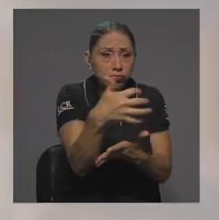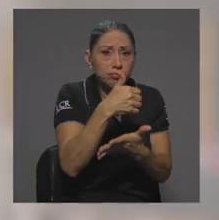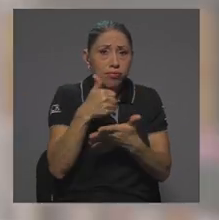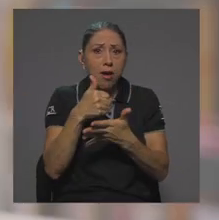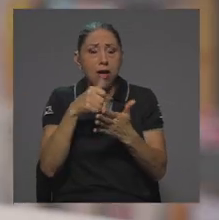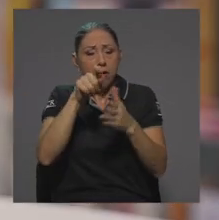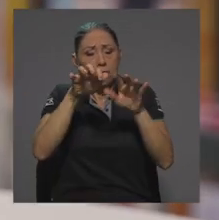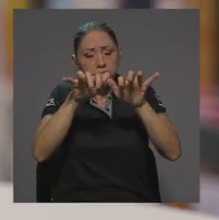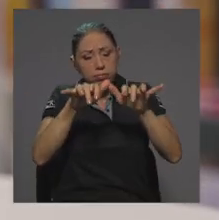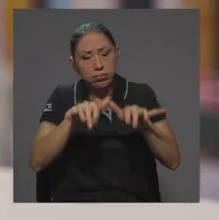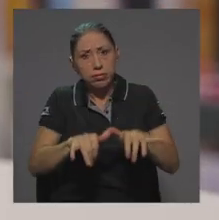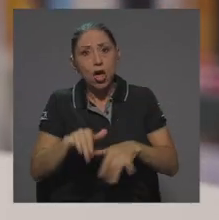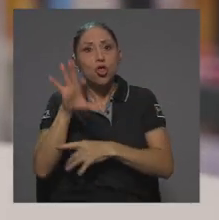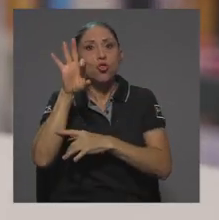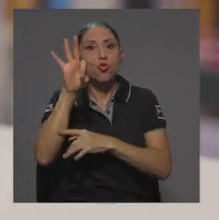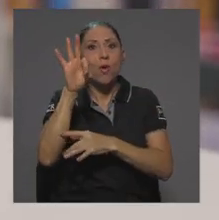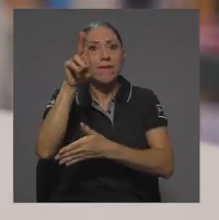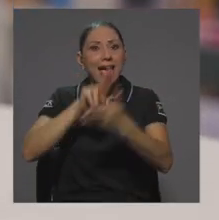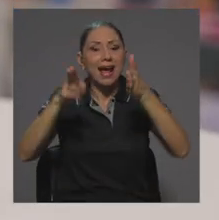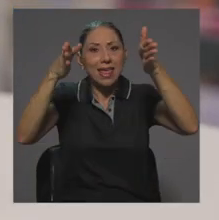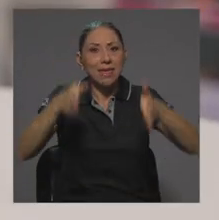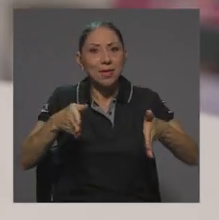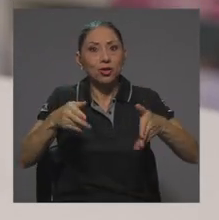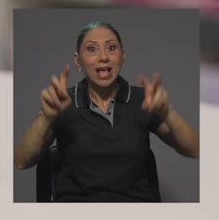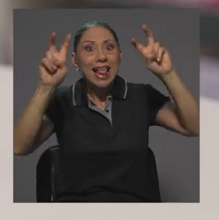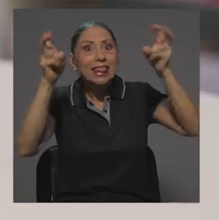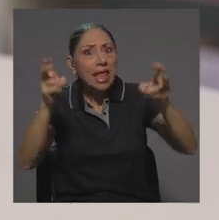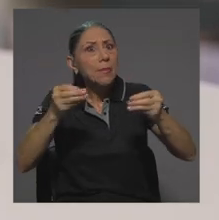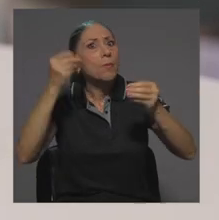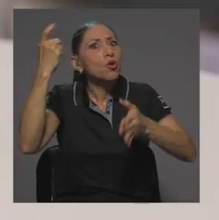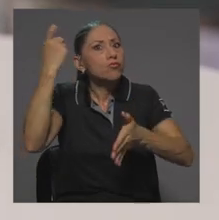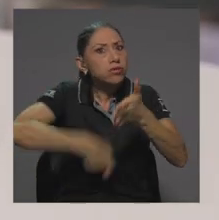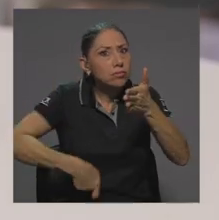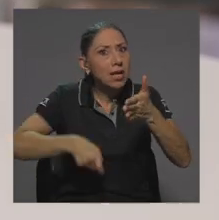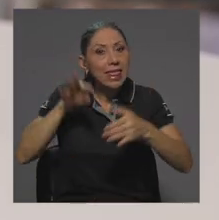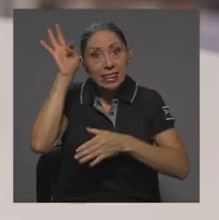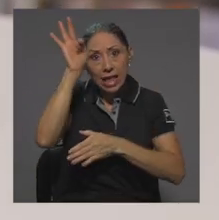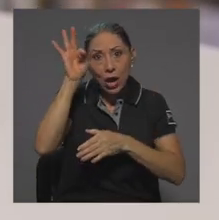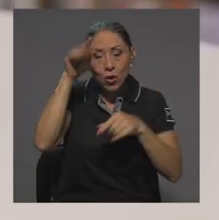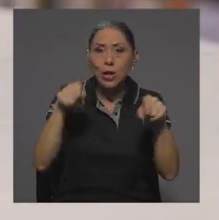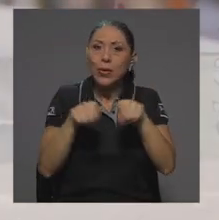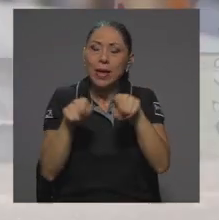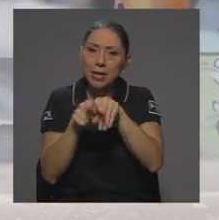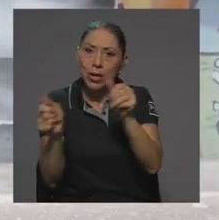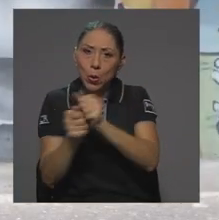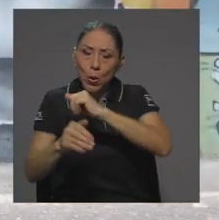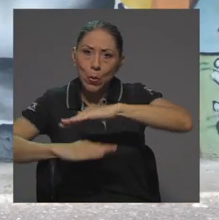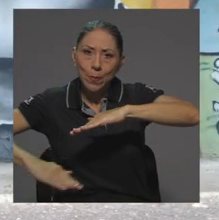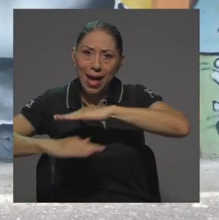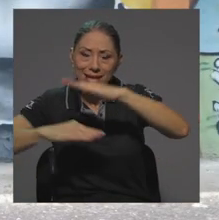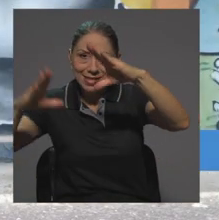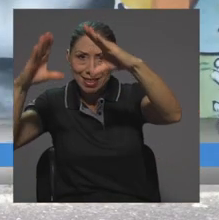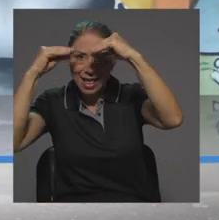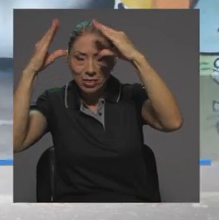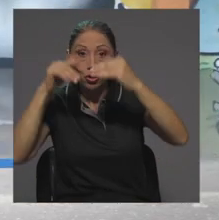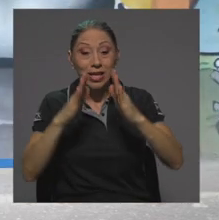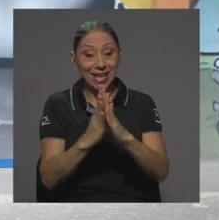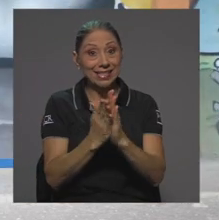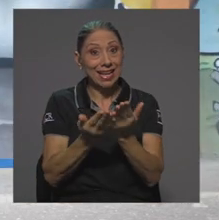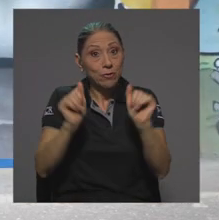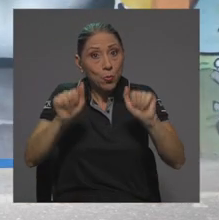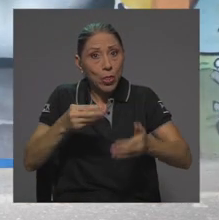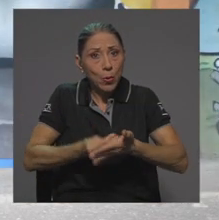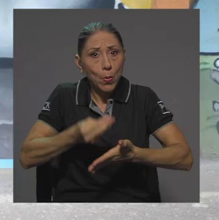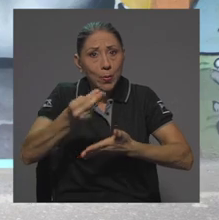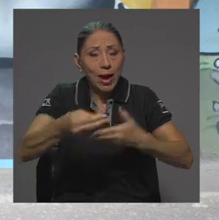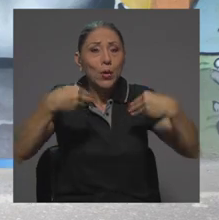académicos. El tema recibe un estudio riguroso que es tanto teórico como basado en datos. Este libro está